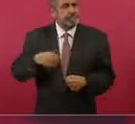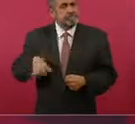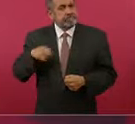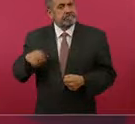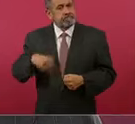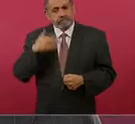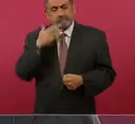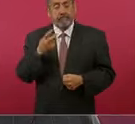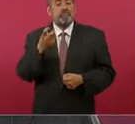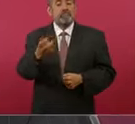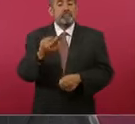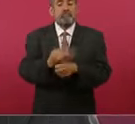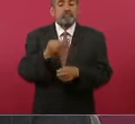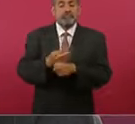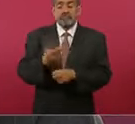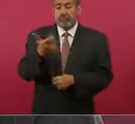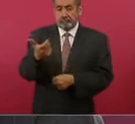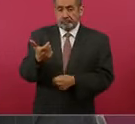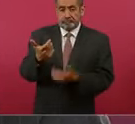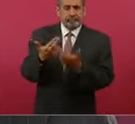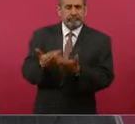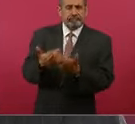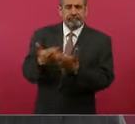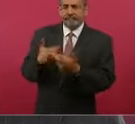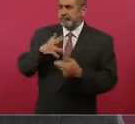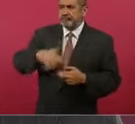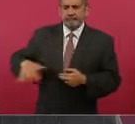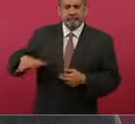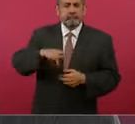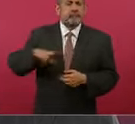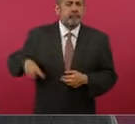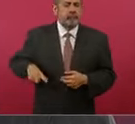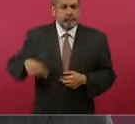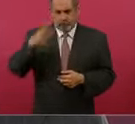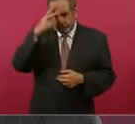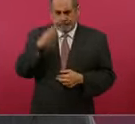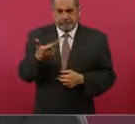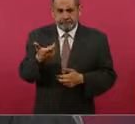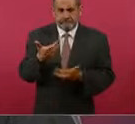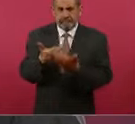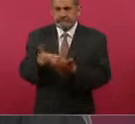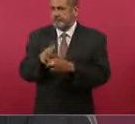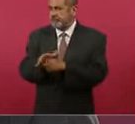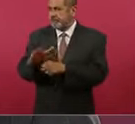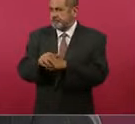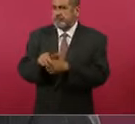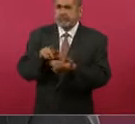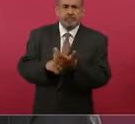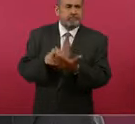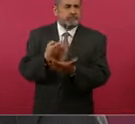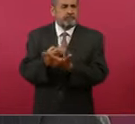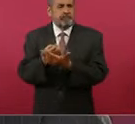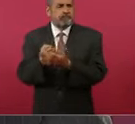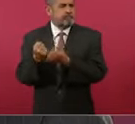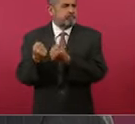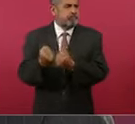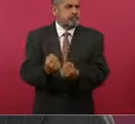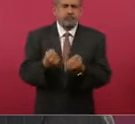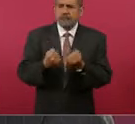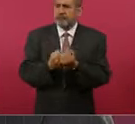tenemos finanzas públicas sanas y por eso tenemos una economía sólida.